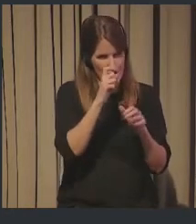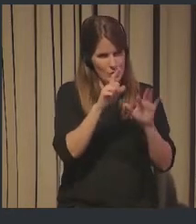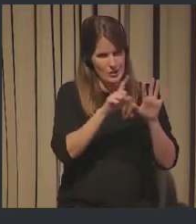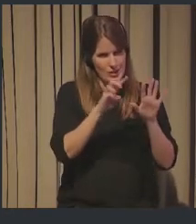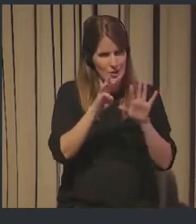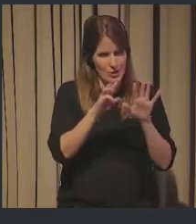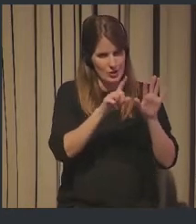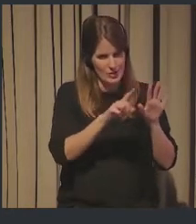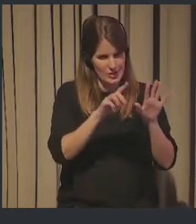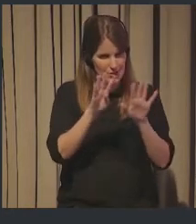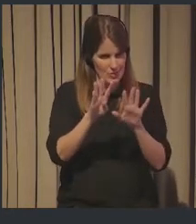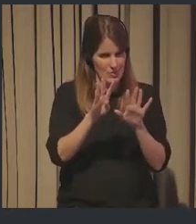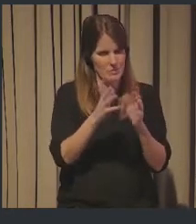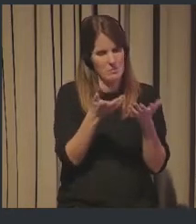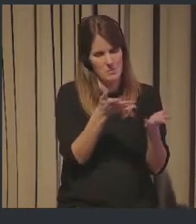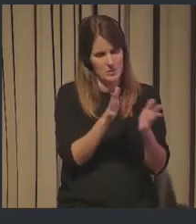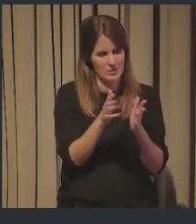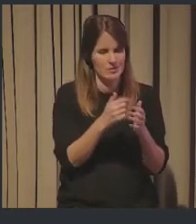1968-69.